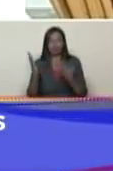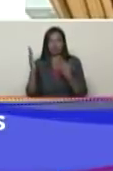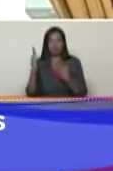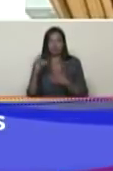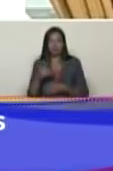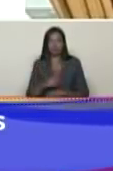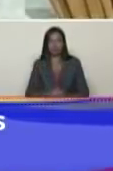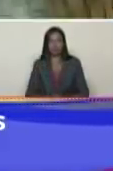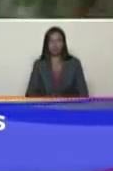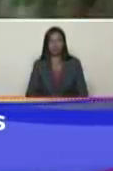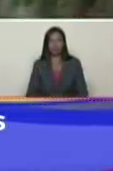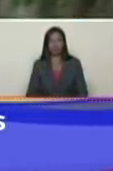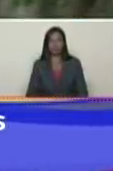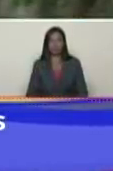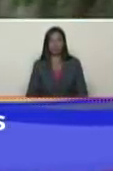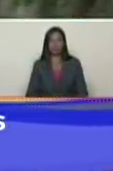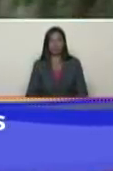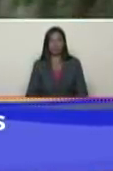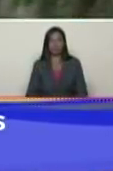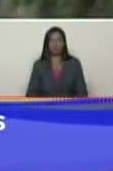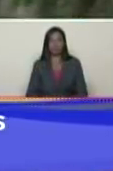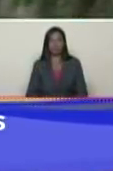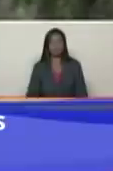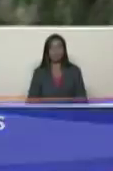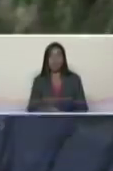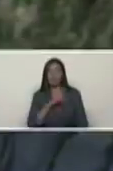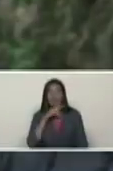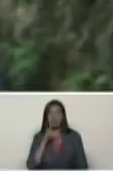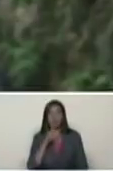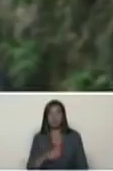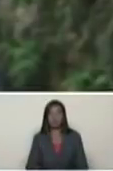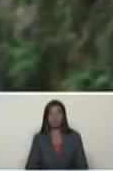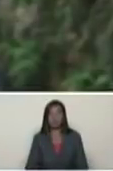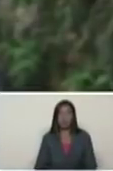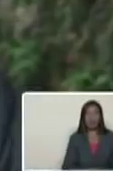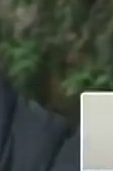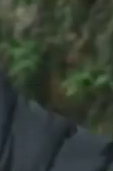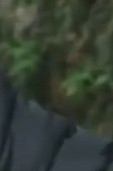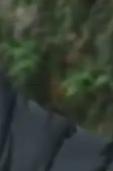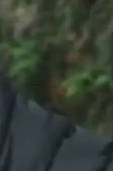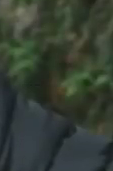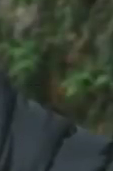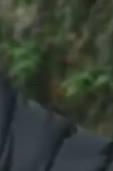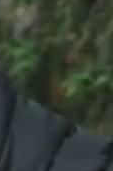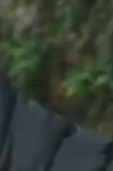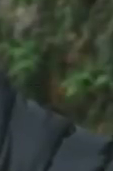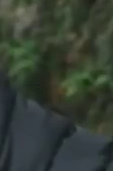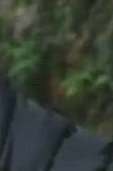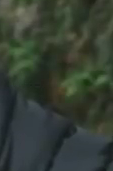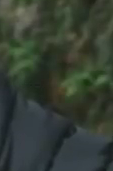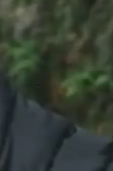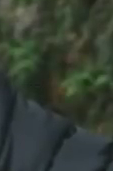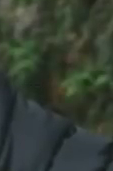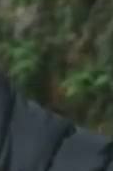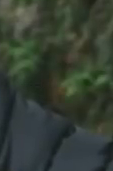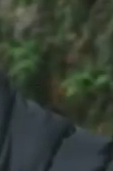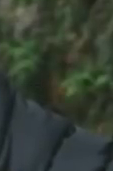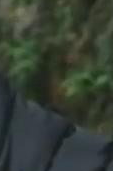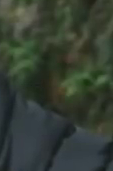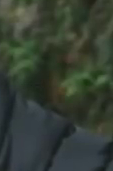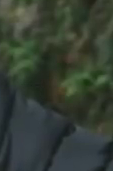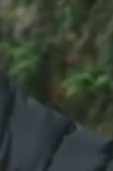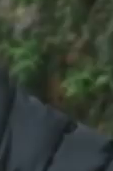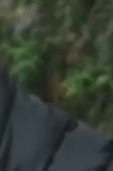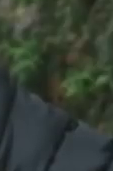video. Mi nombre es Leomar González. Soy paciente de leucemia mieloide crónica. Estoy padeciendo de esta enfermedad